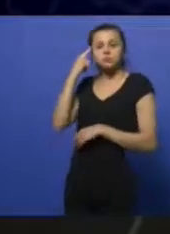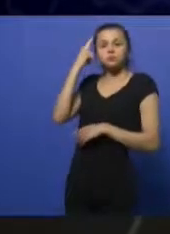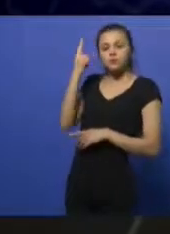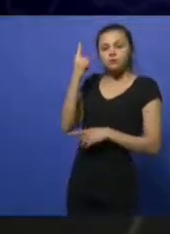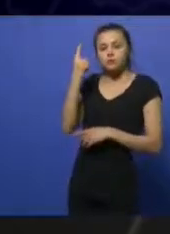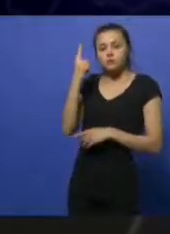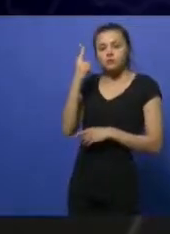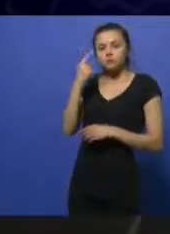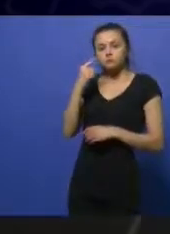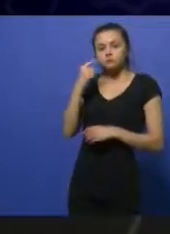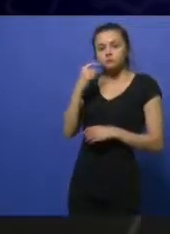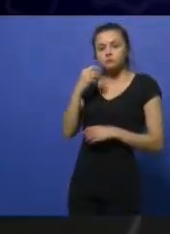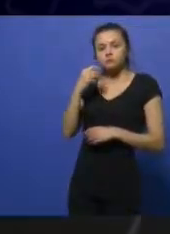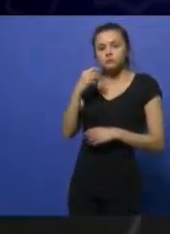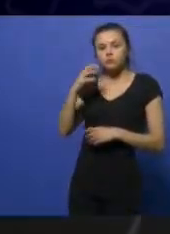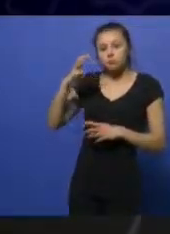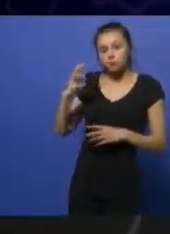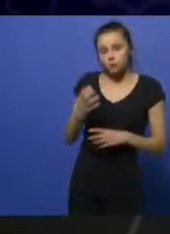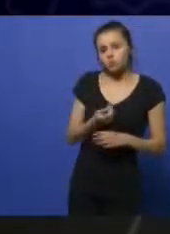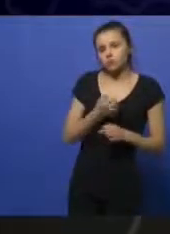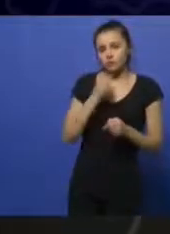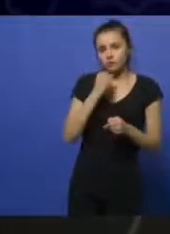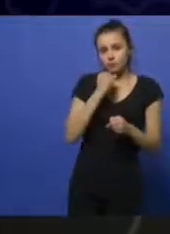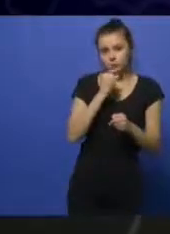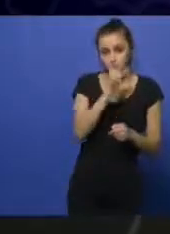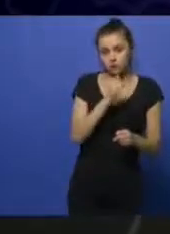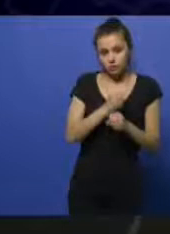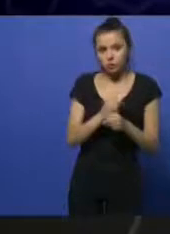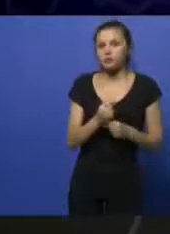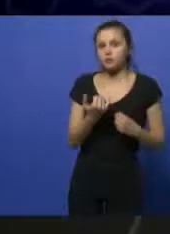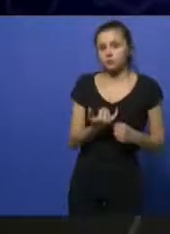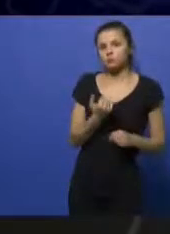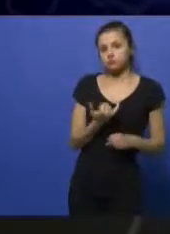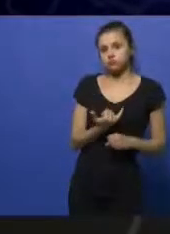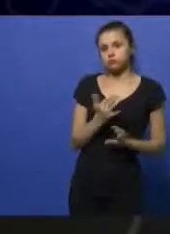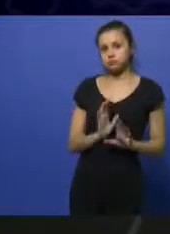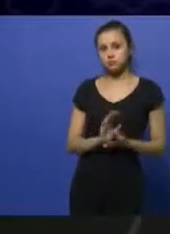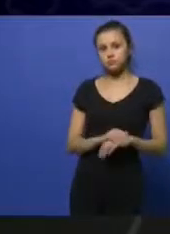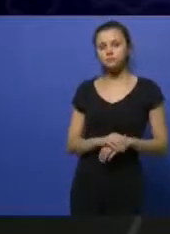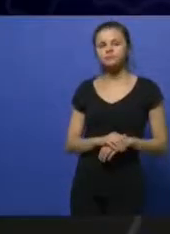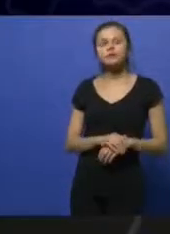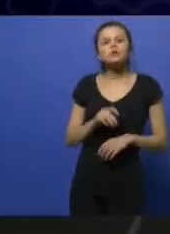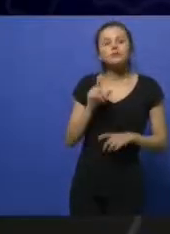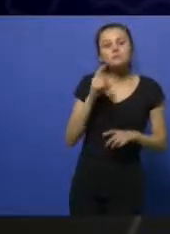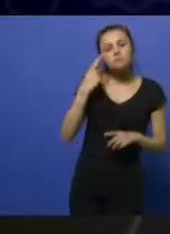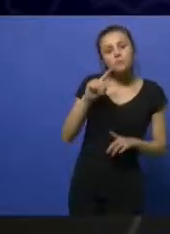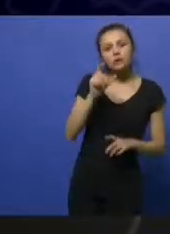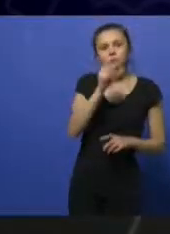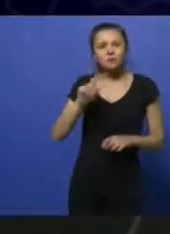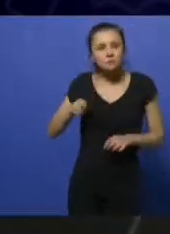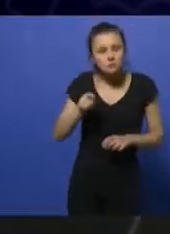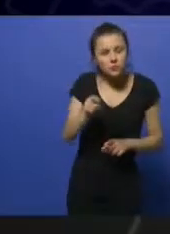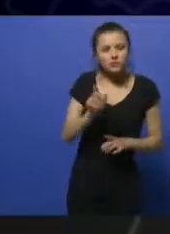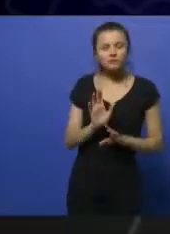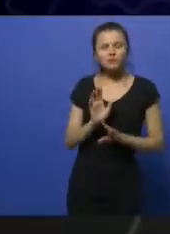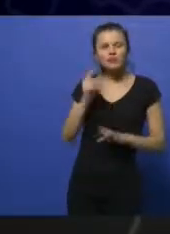posibilidades son grandes de trabajar. Lo que pasa es que la política de esta gente no